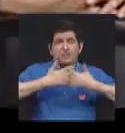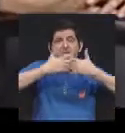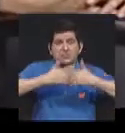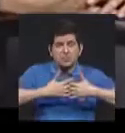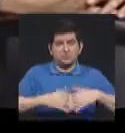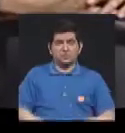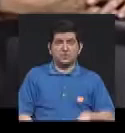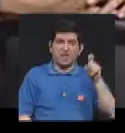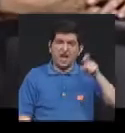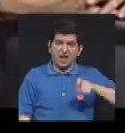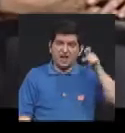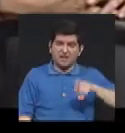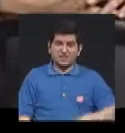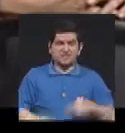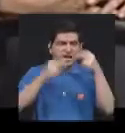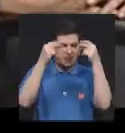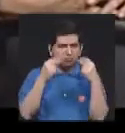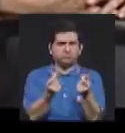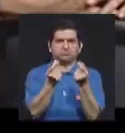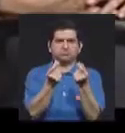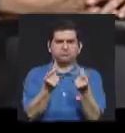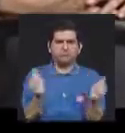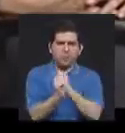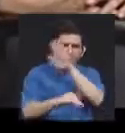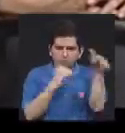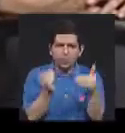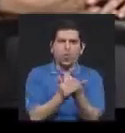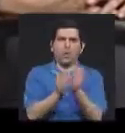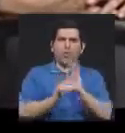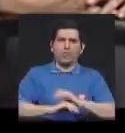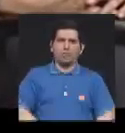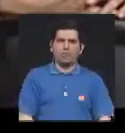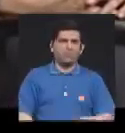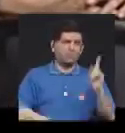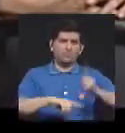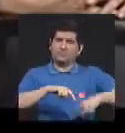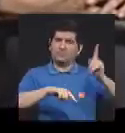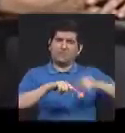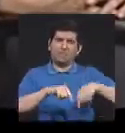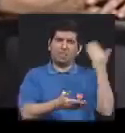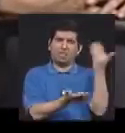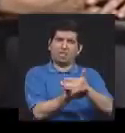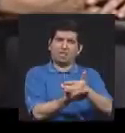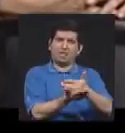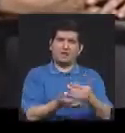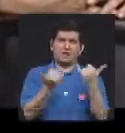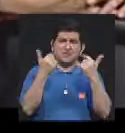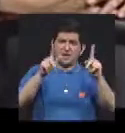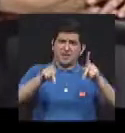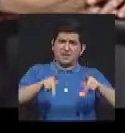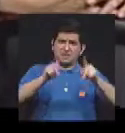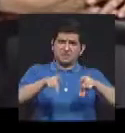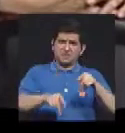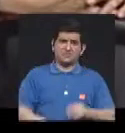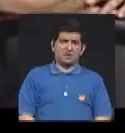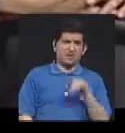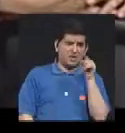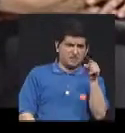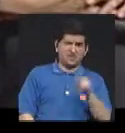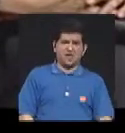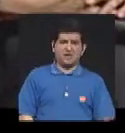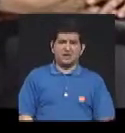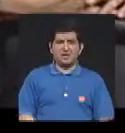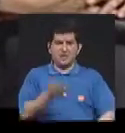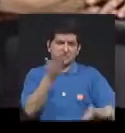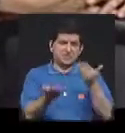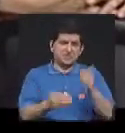industria y tiene que hacerse inmediatamente con todo, ¿verdad? No se puede detener, porque ya las personas que van